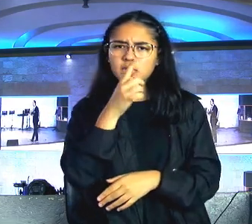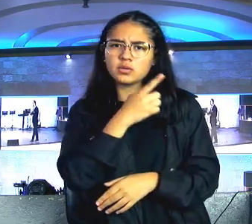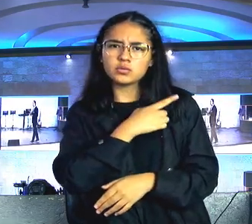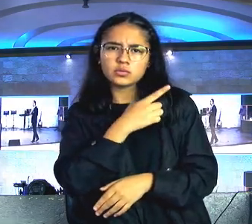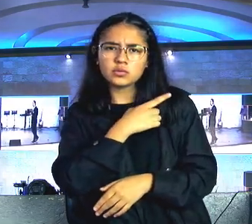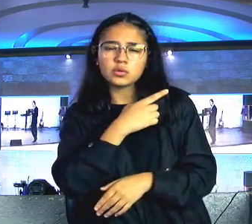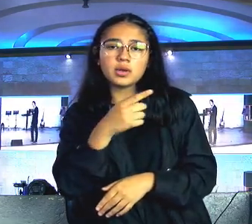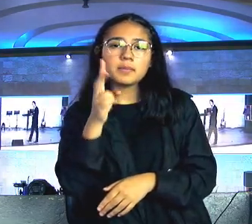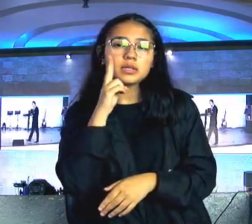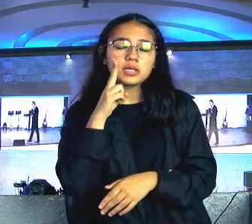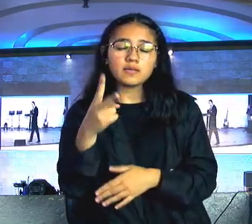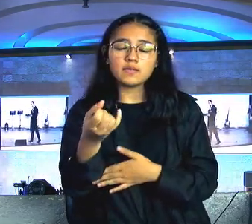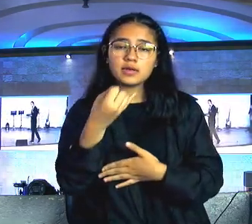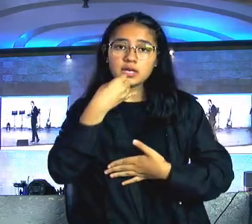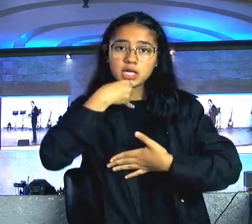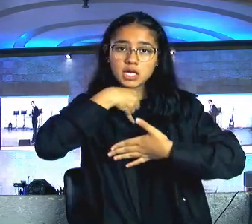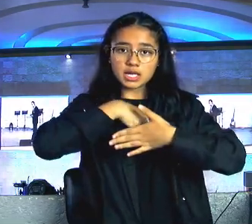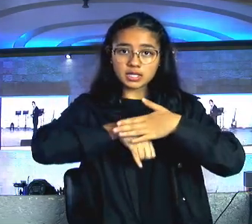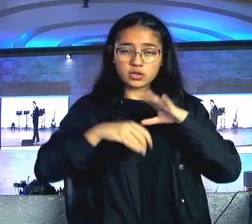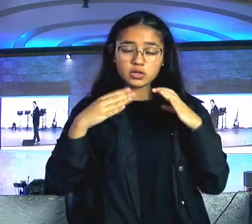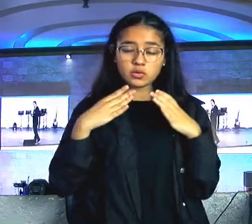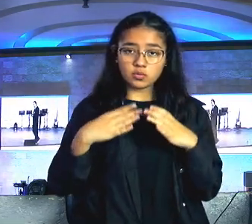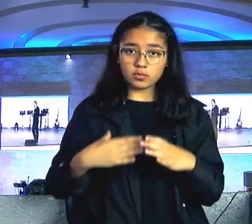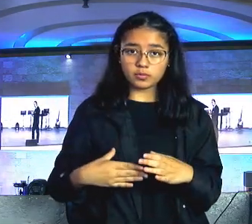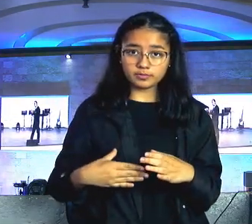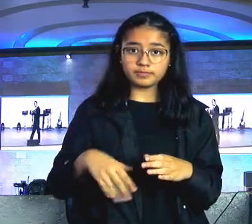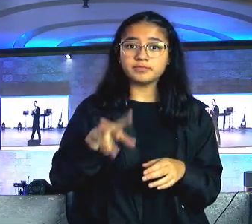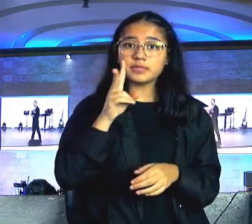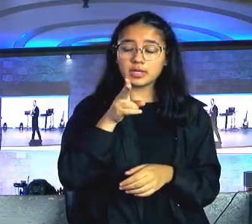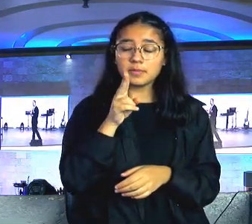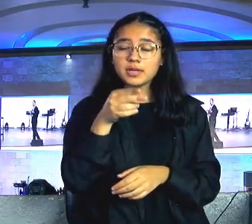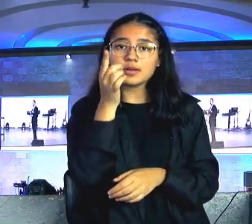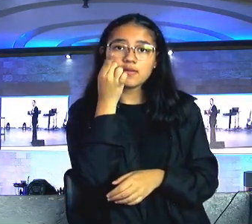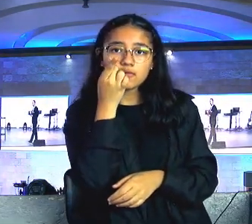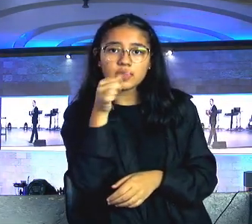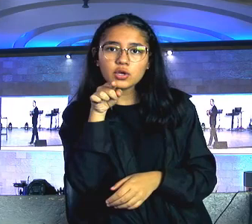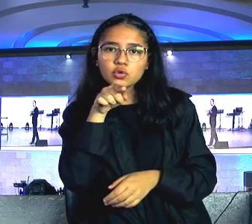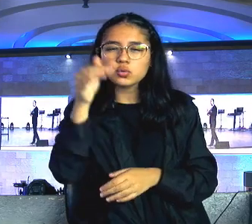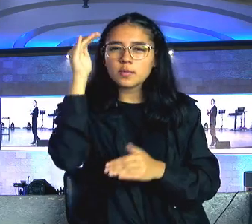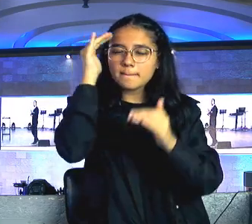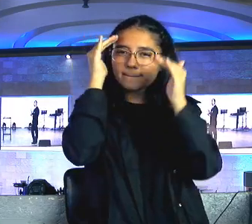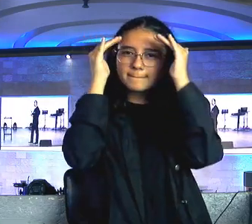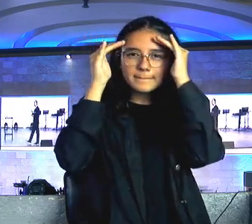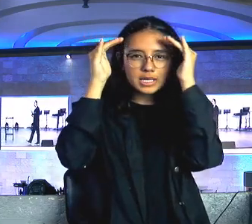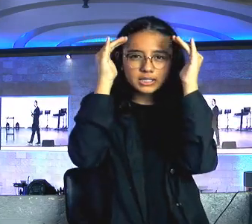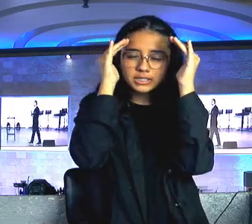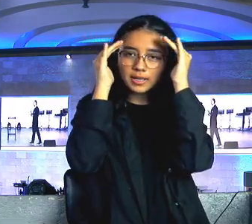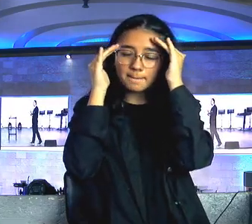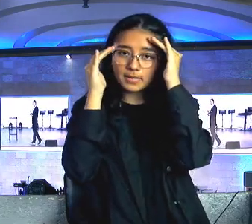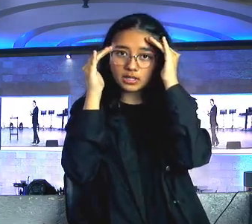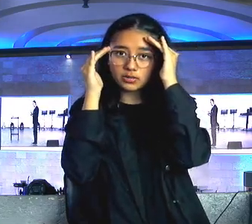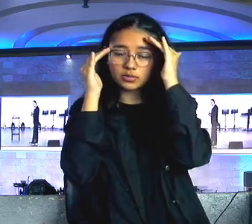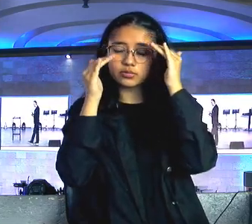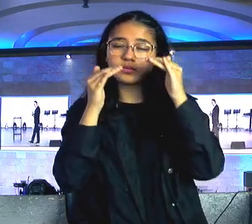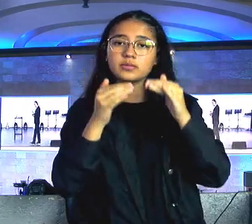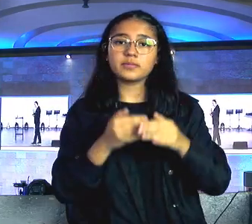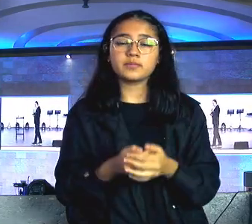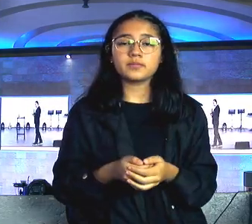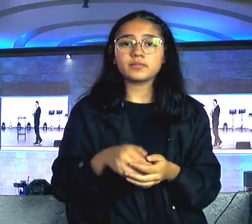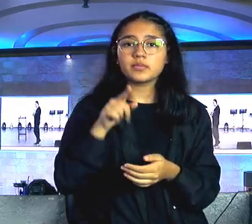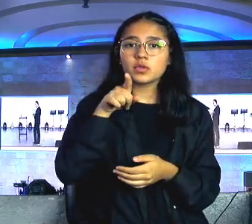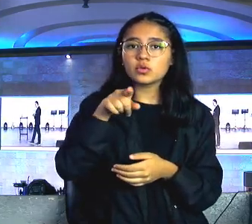nuestros órganos, Él ve tus intenciones, tus pensamientos,